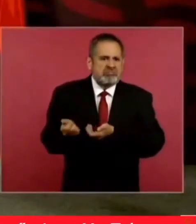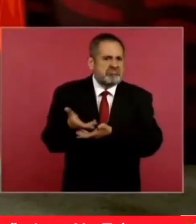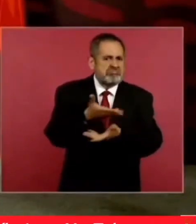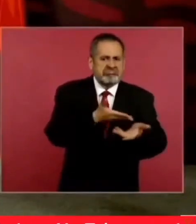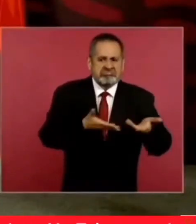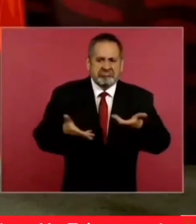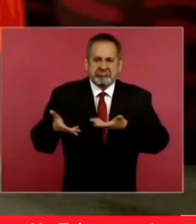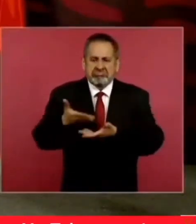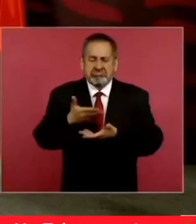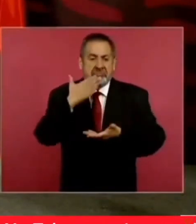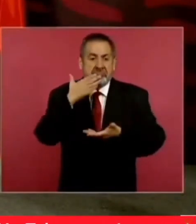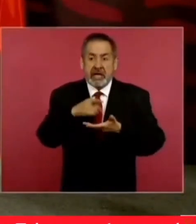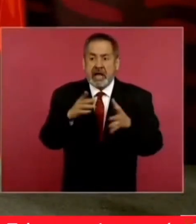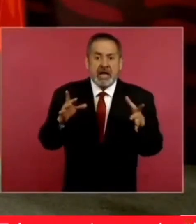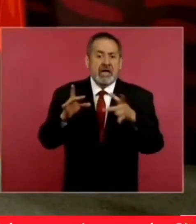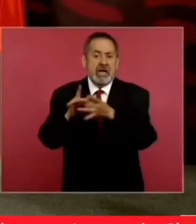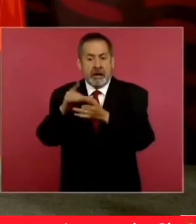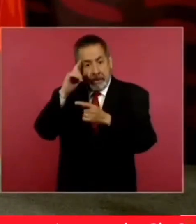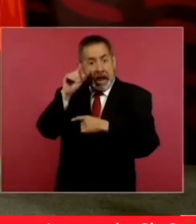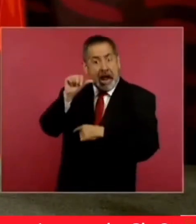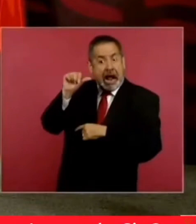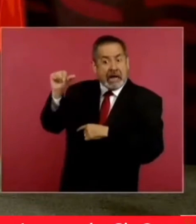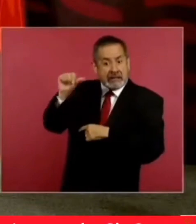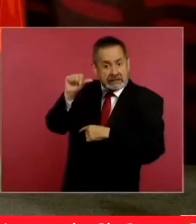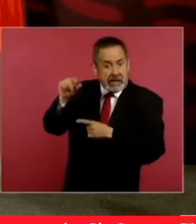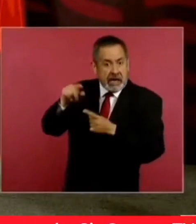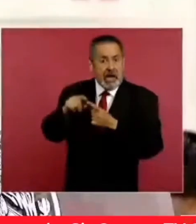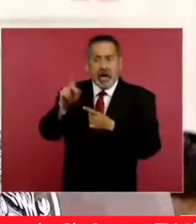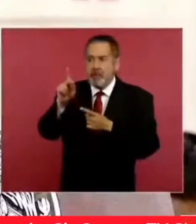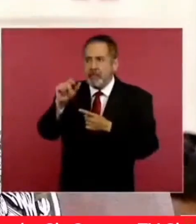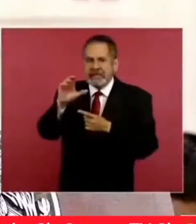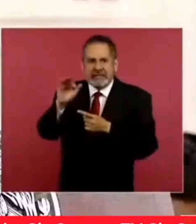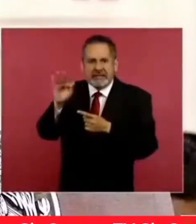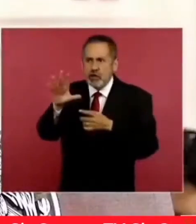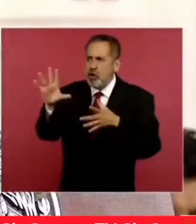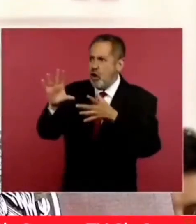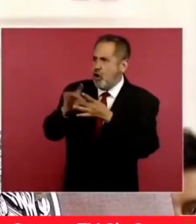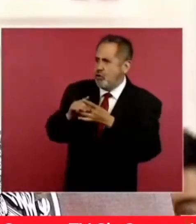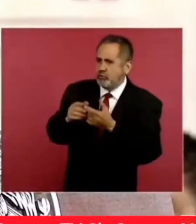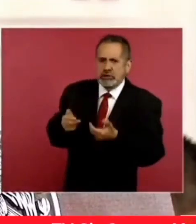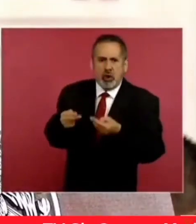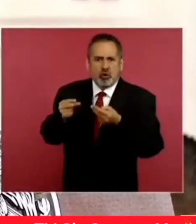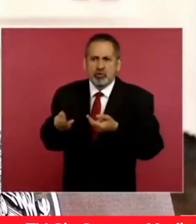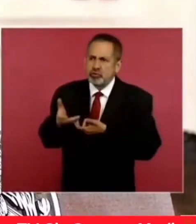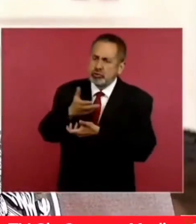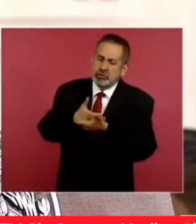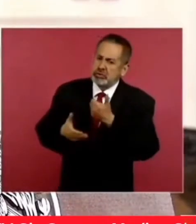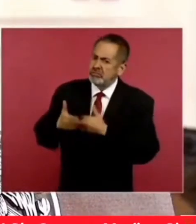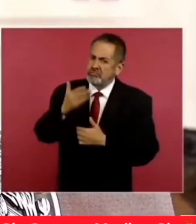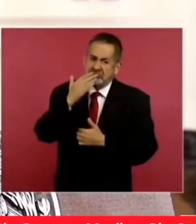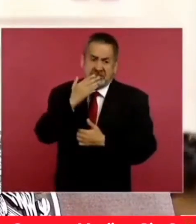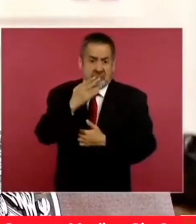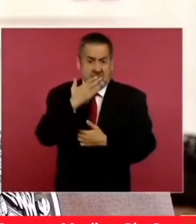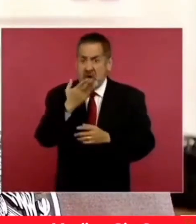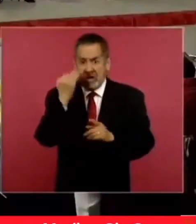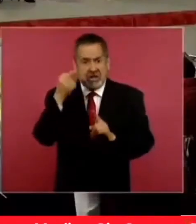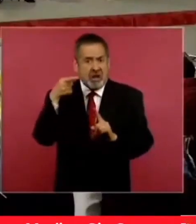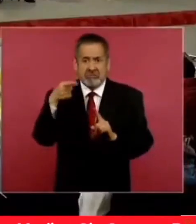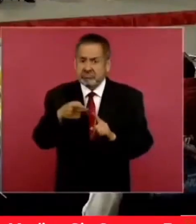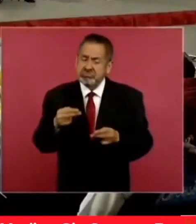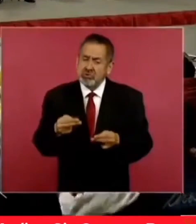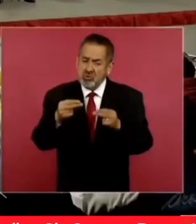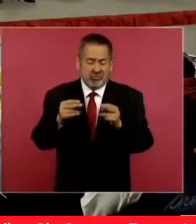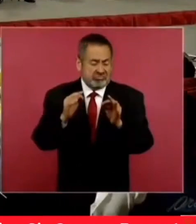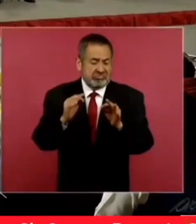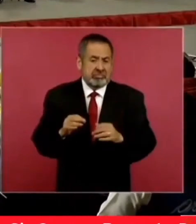una puerta con Asia y con el Pacífico que nos permitirá ser mucho más competitivos. Siguiente, por favor. Y bueno, presidente,